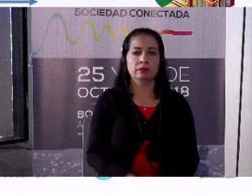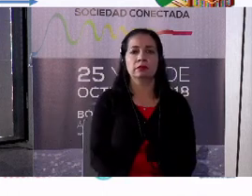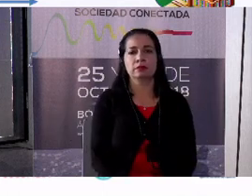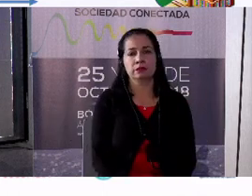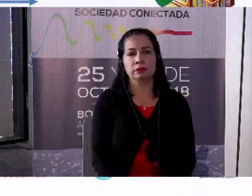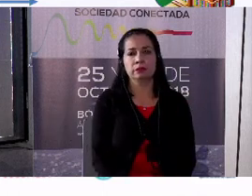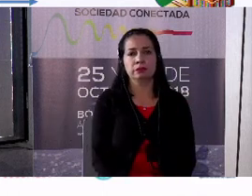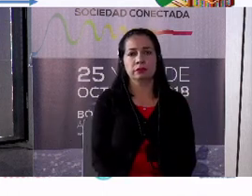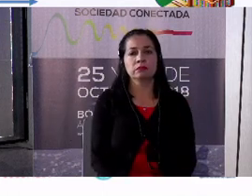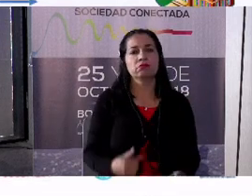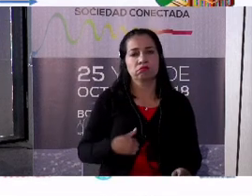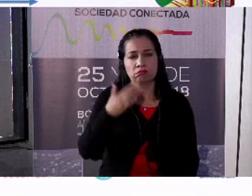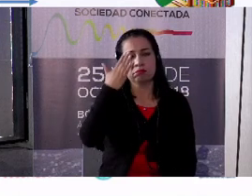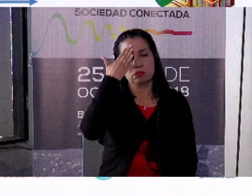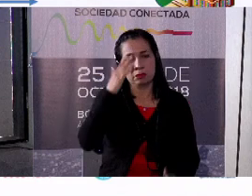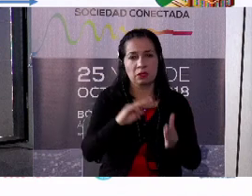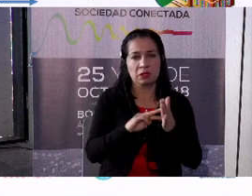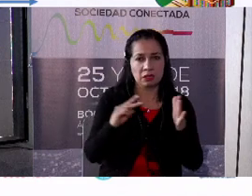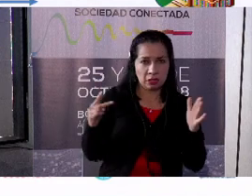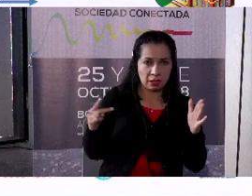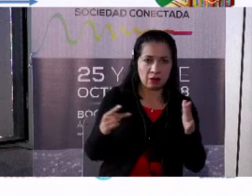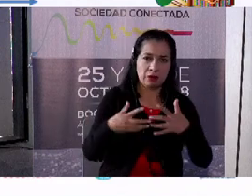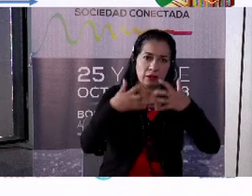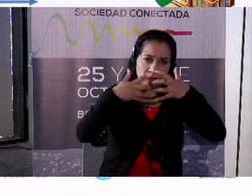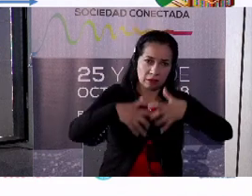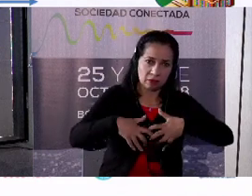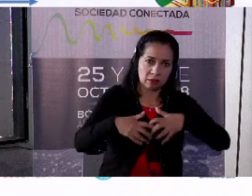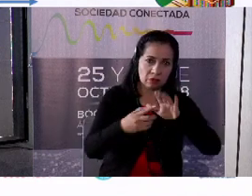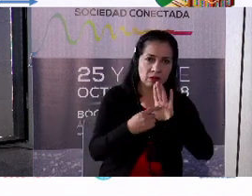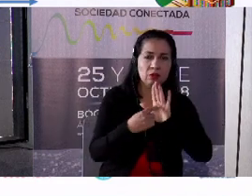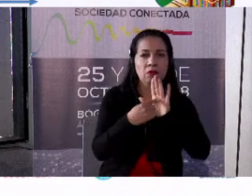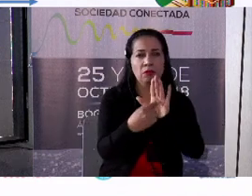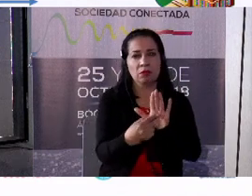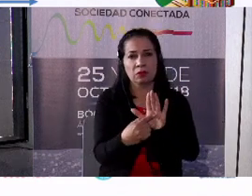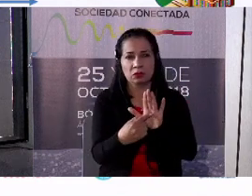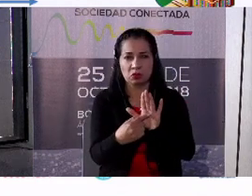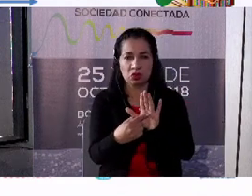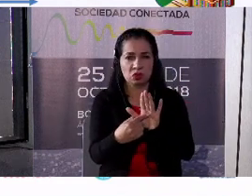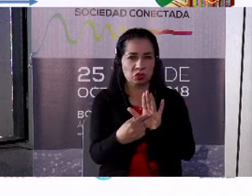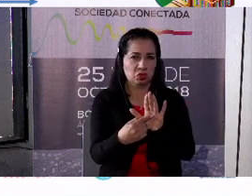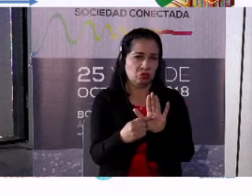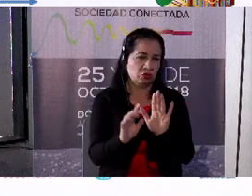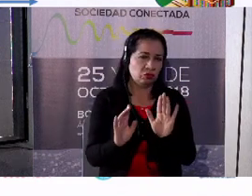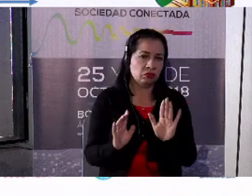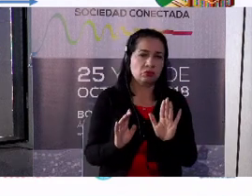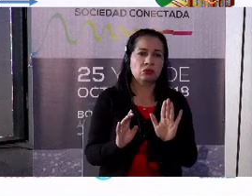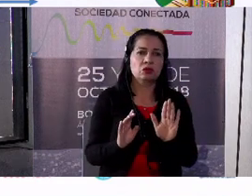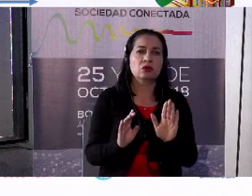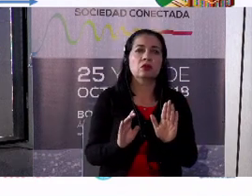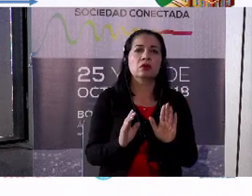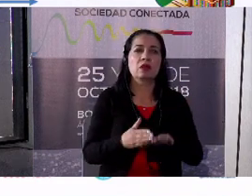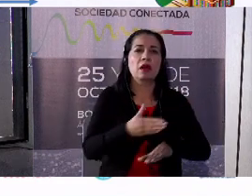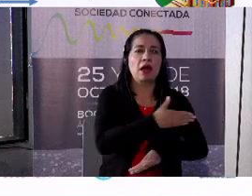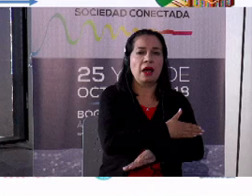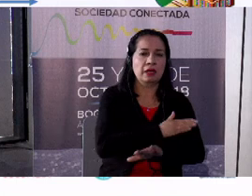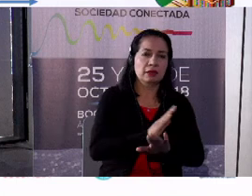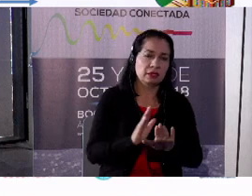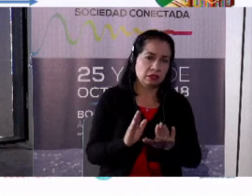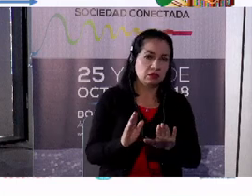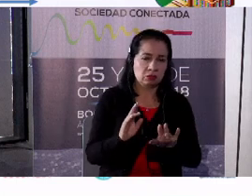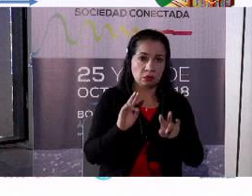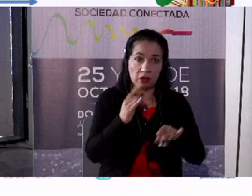radio Yo sé que las tecnologías que la industria mostró en la presentación anterior son muy